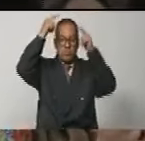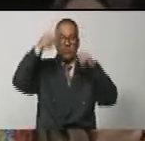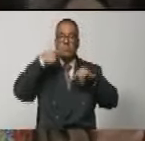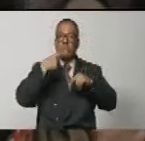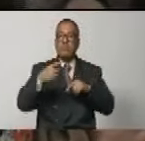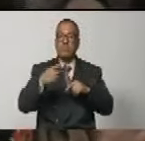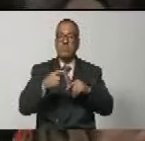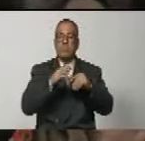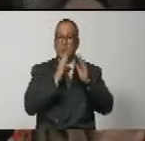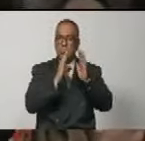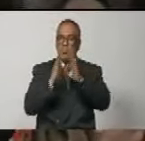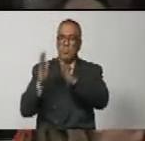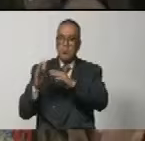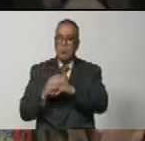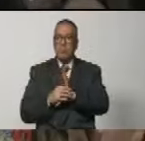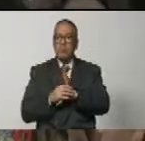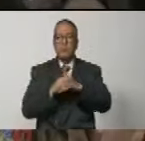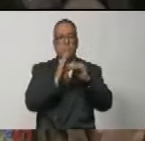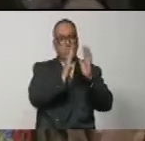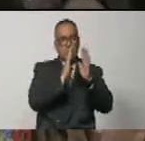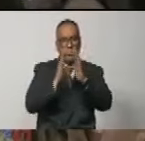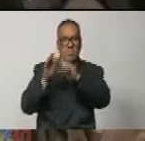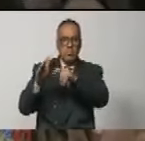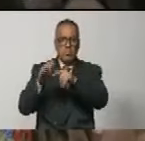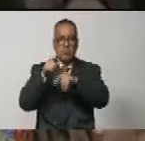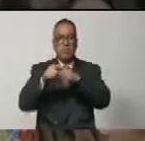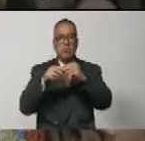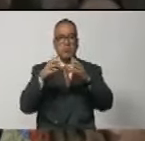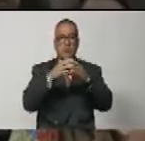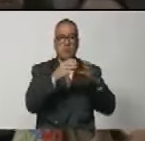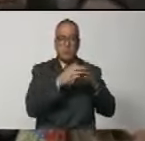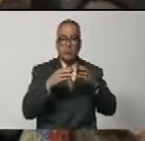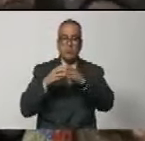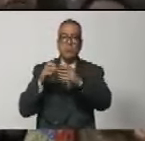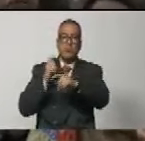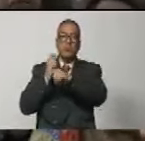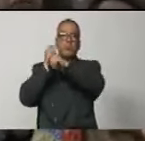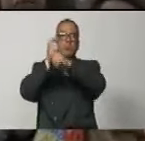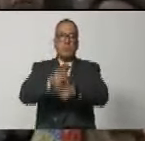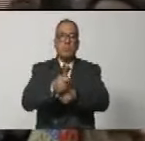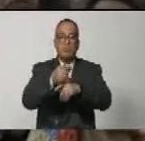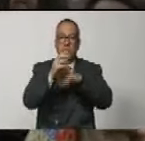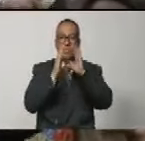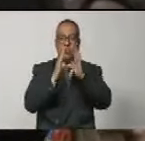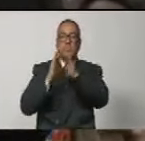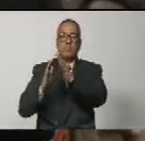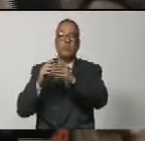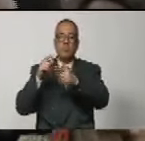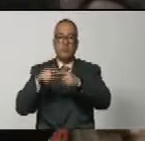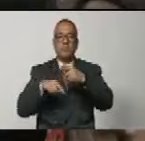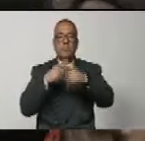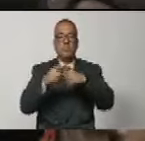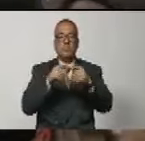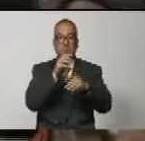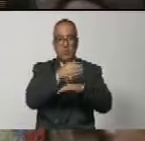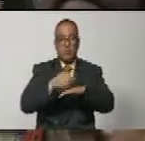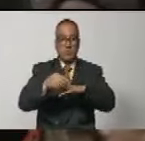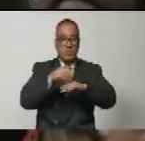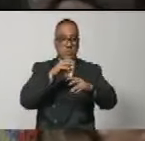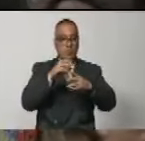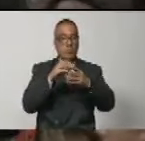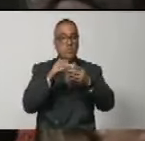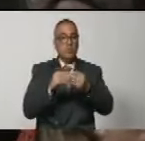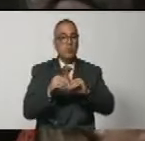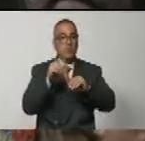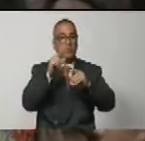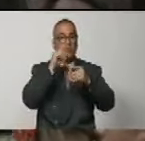decía, organícese. Organícese en Consejo de Pescadores. Bueno, nos organizamos en Consejo de Pescadores y Pescadoras,